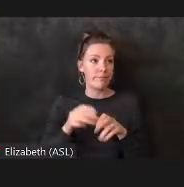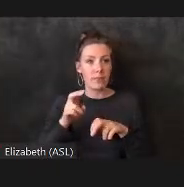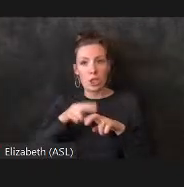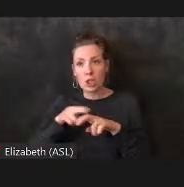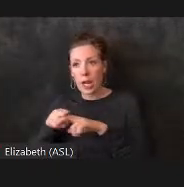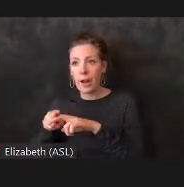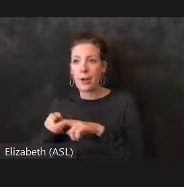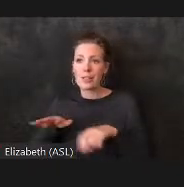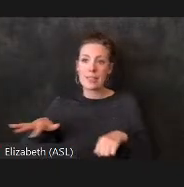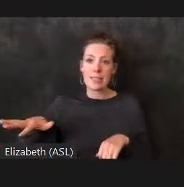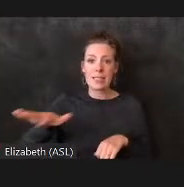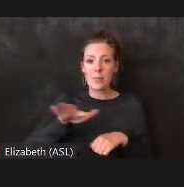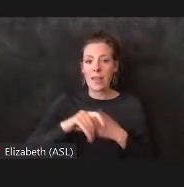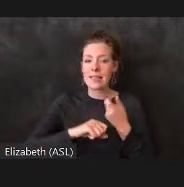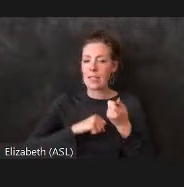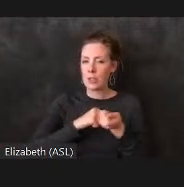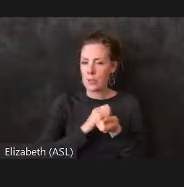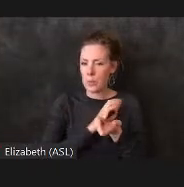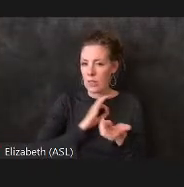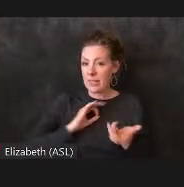los muebles, el espacio,